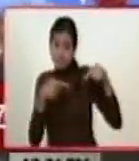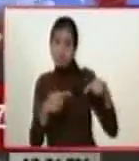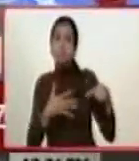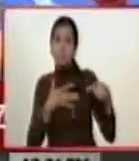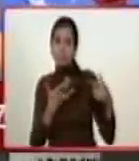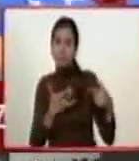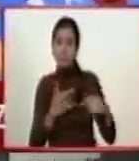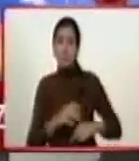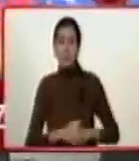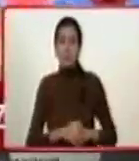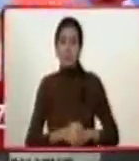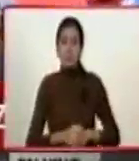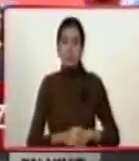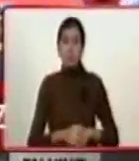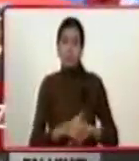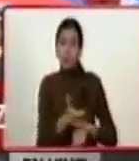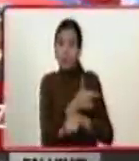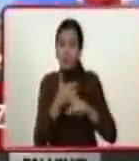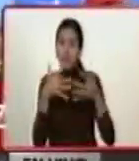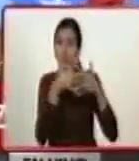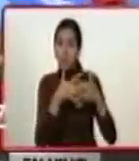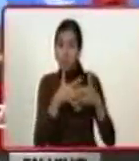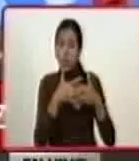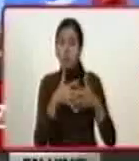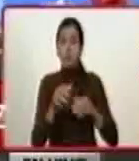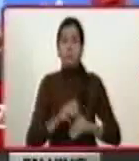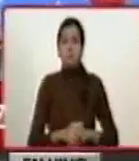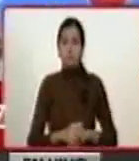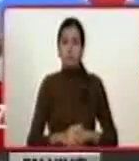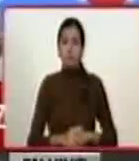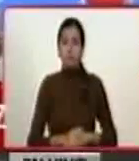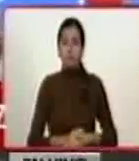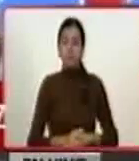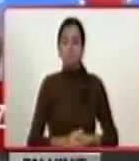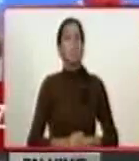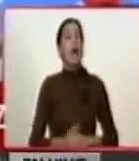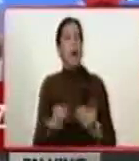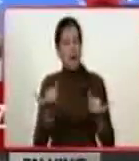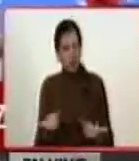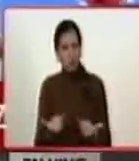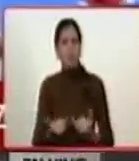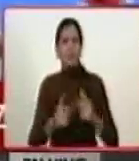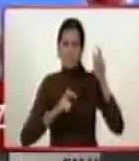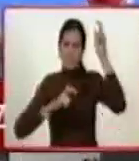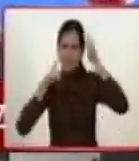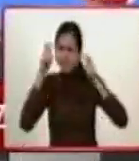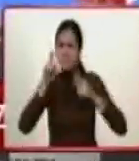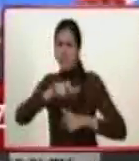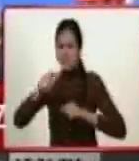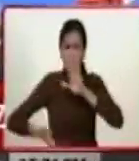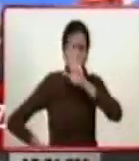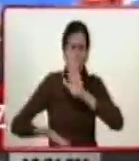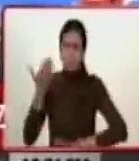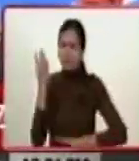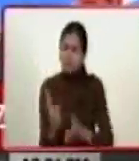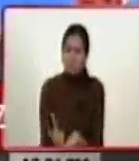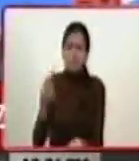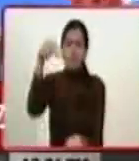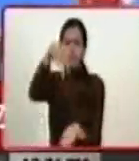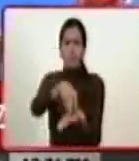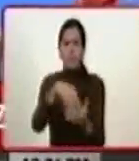nos retó el imperialismo y sus lacayos y aquí está el chavismo de pie